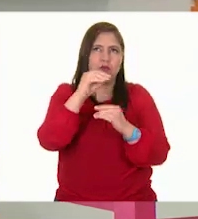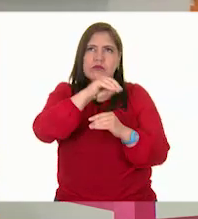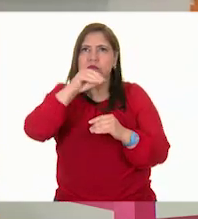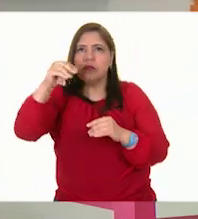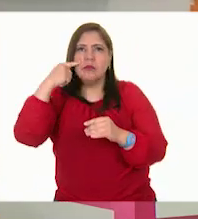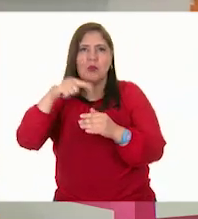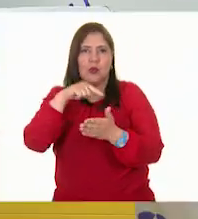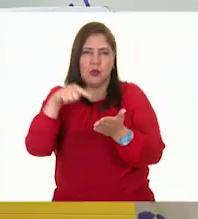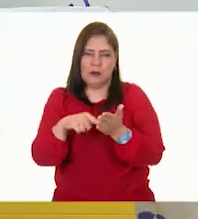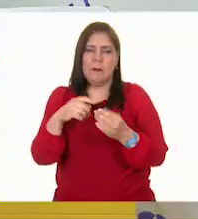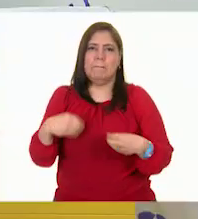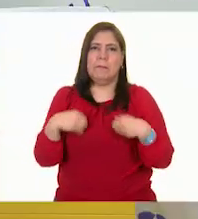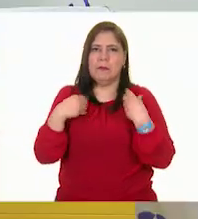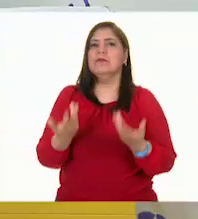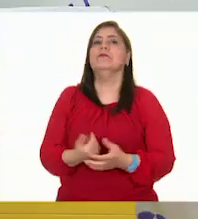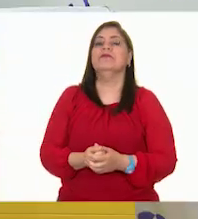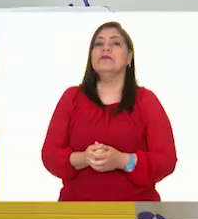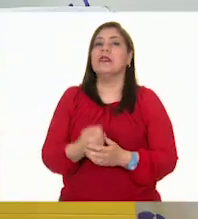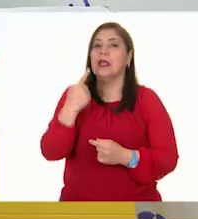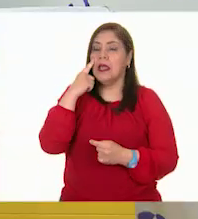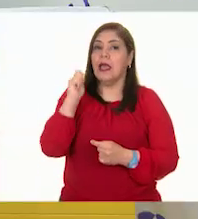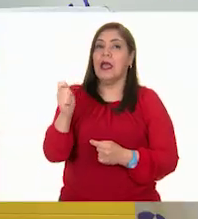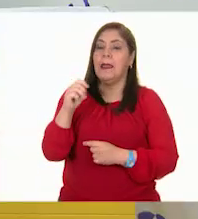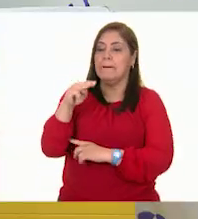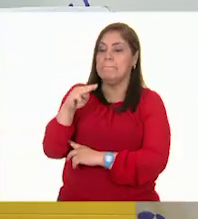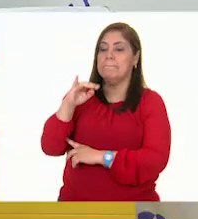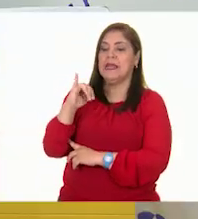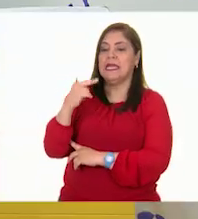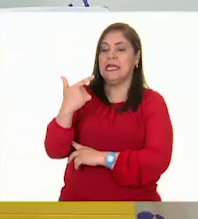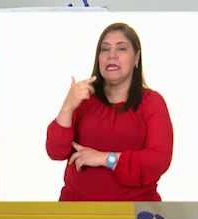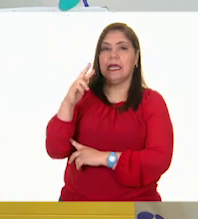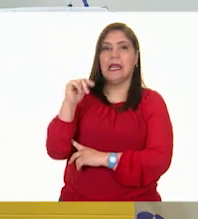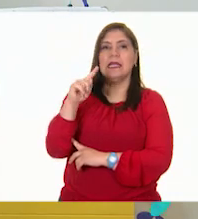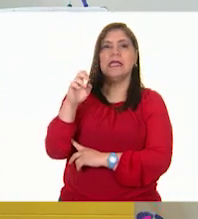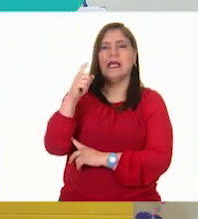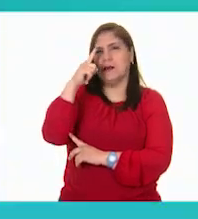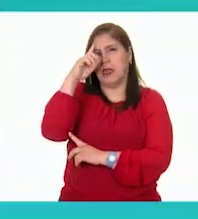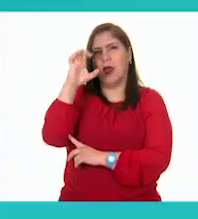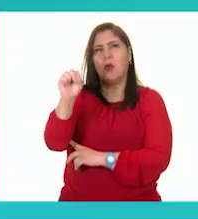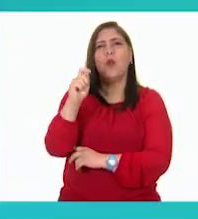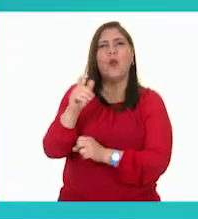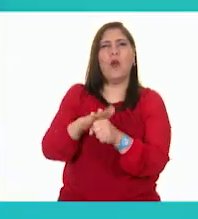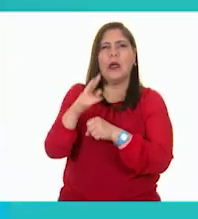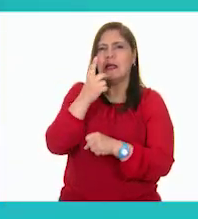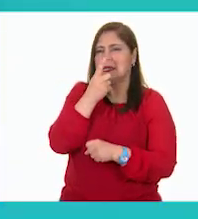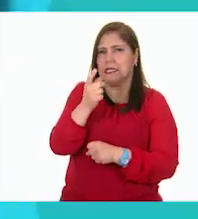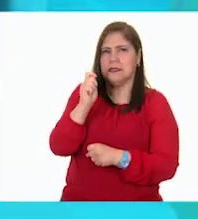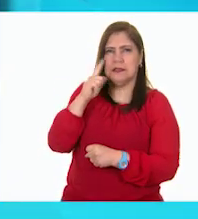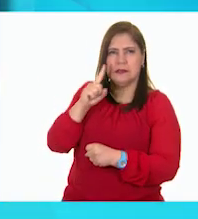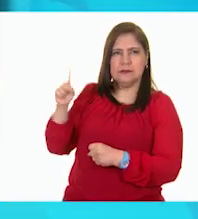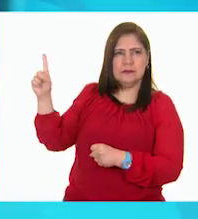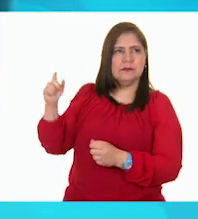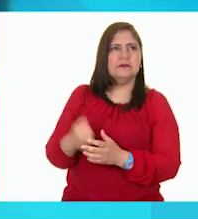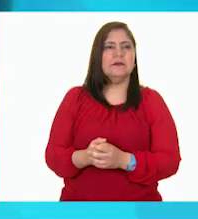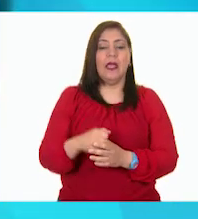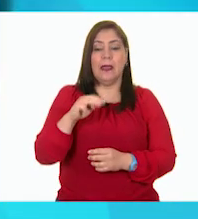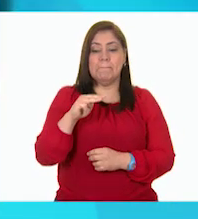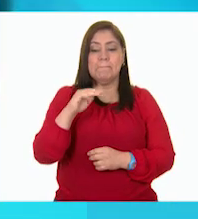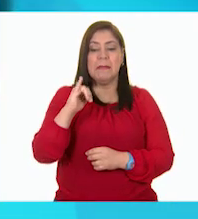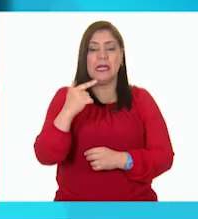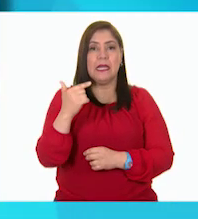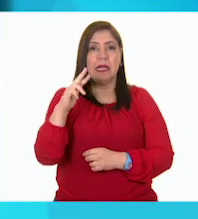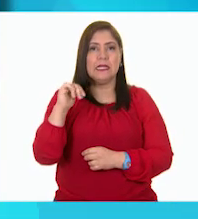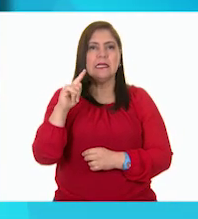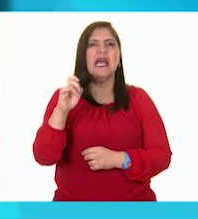Tenemos la definición de la palabra migrantes. Vamos a verlo. Ahí está en pantalla. A ver, migrante.